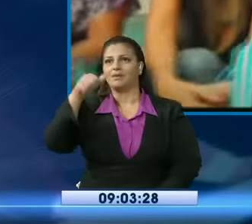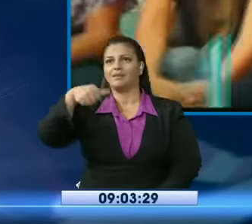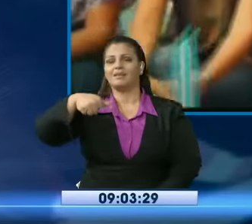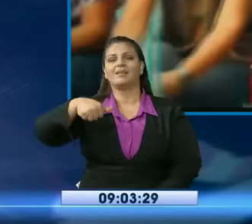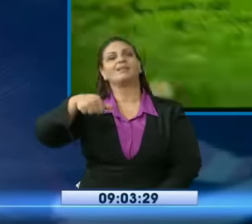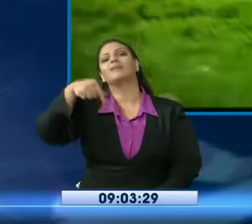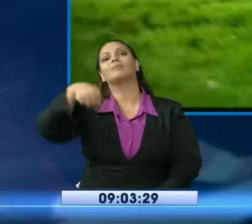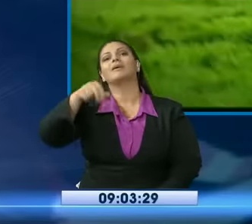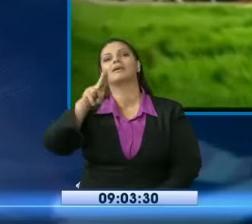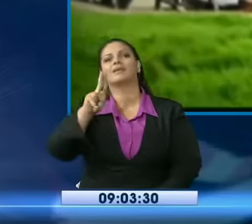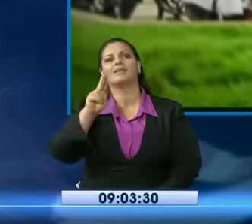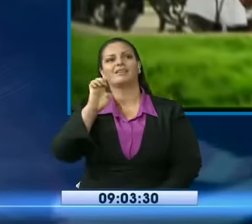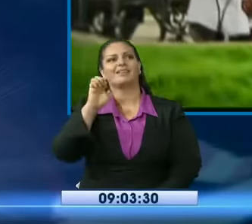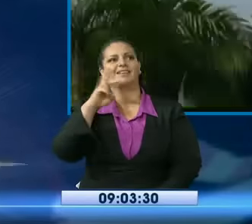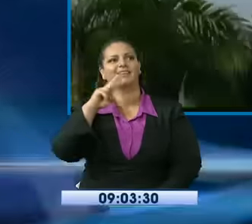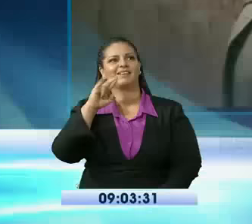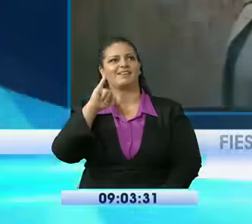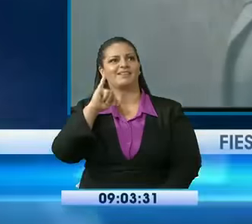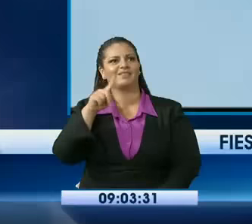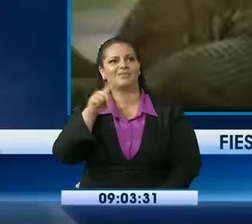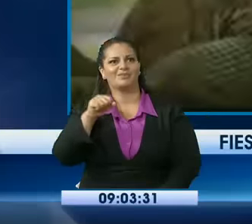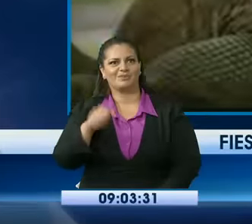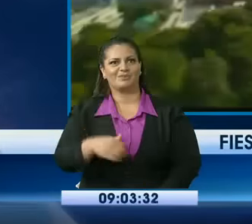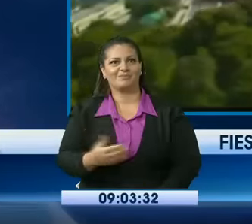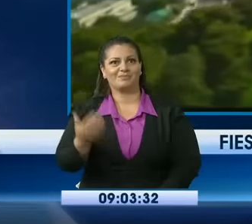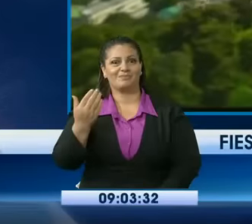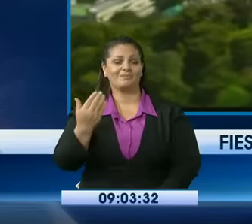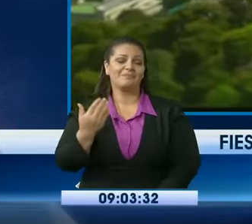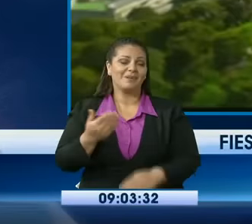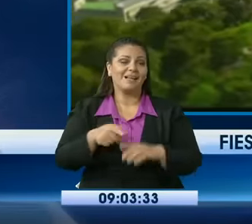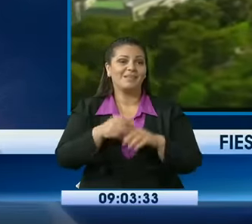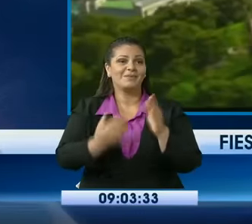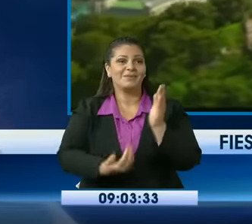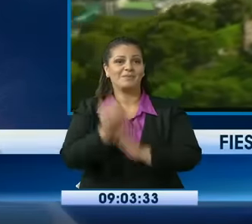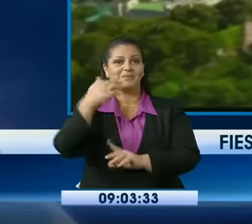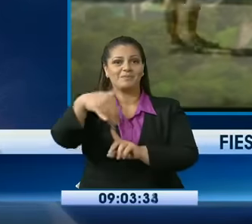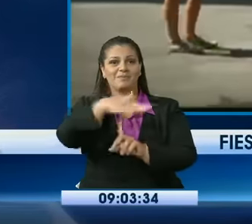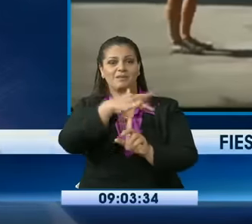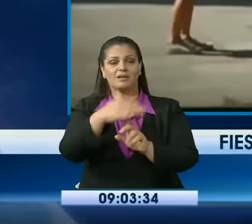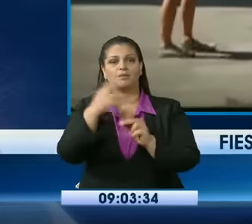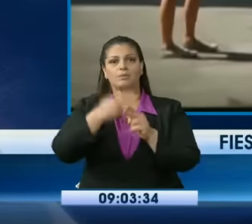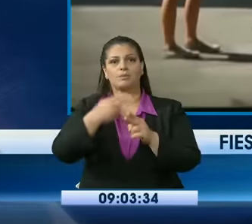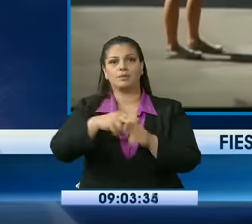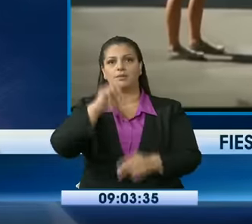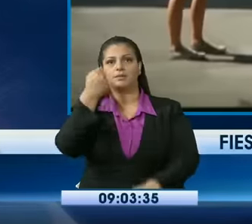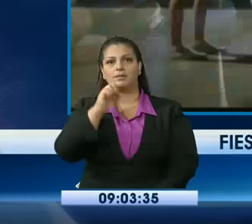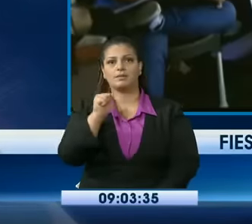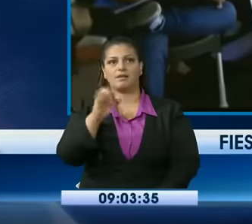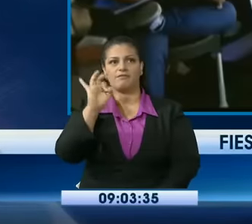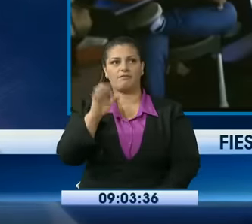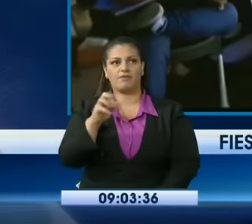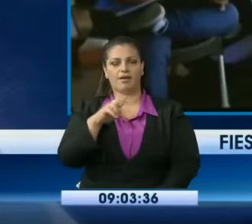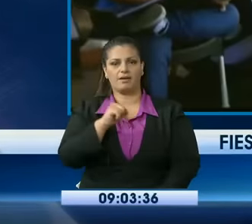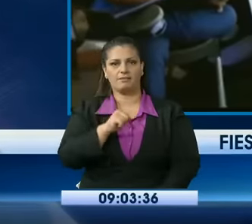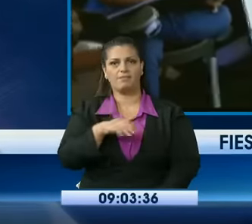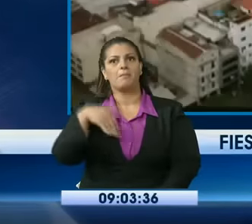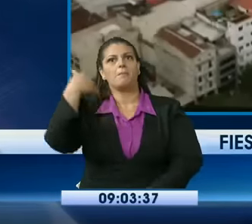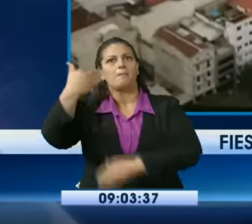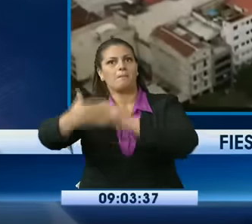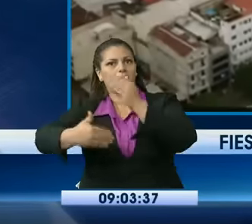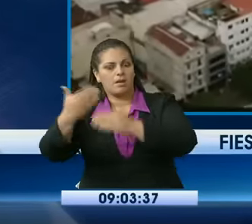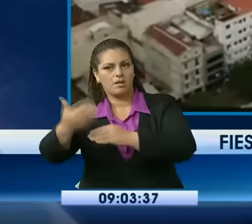jóvenes, que es el Safari Park, que lo inauguramos de días pasados. Vamos a tener también la laguna artificial, una réplica del Cobien al sur. La vamos a